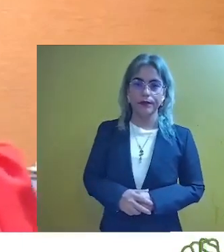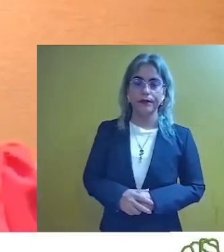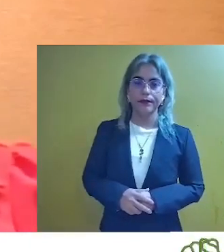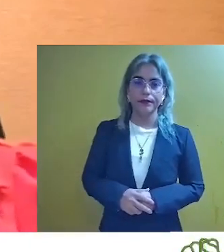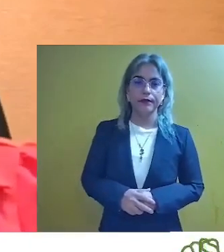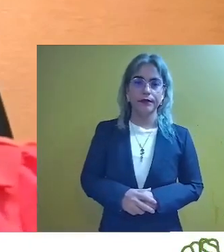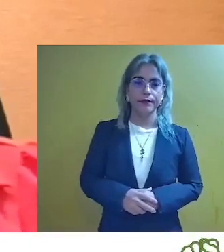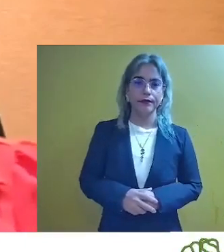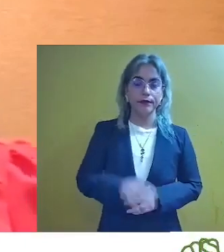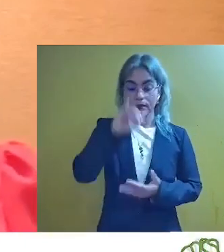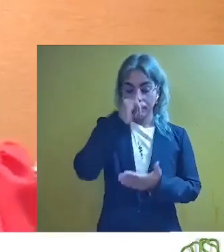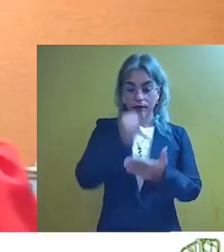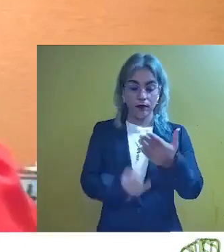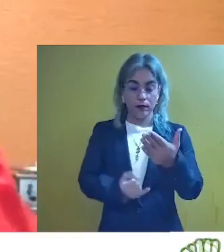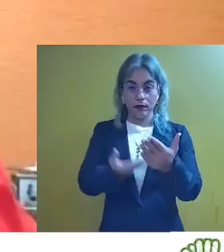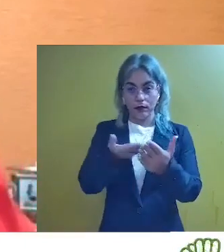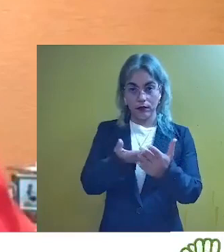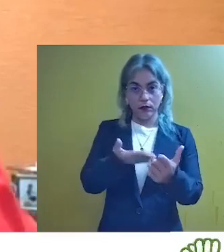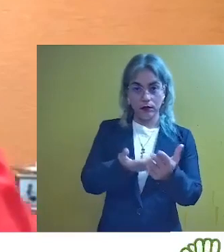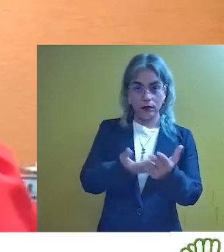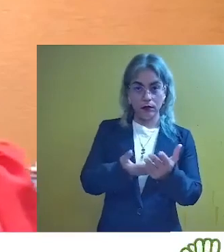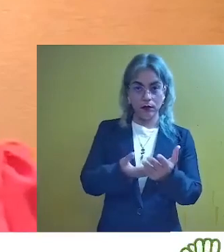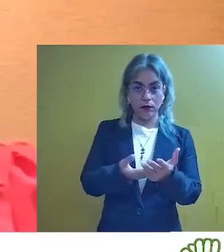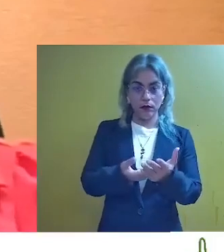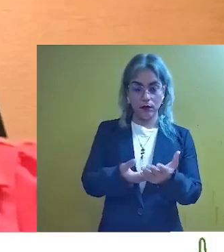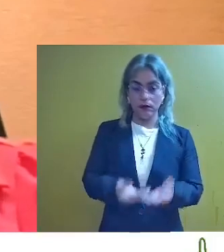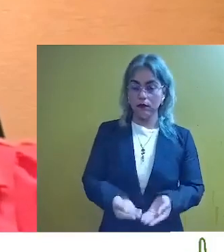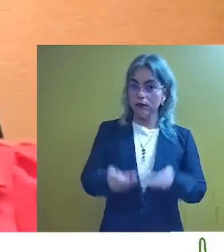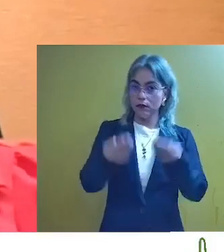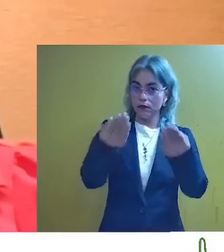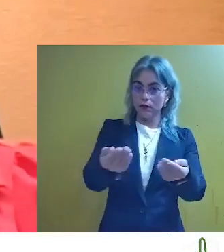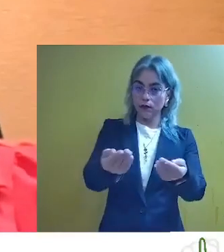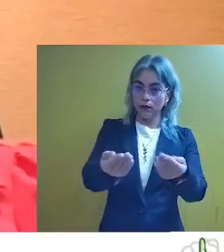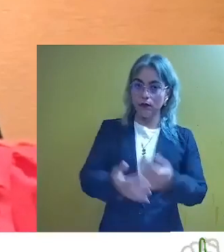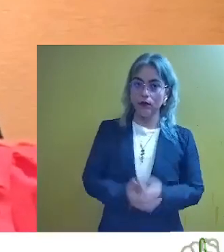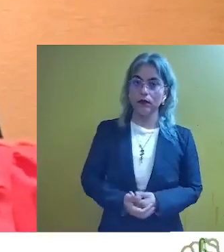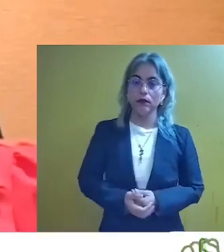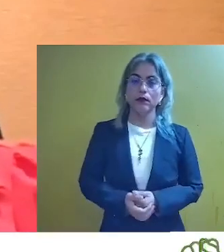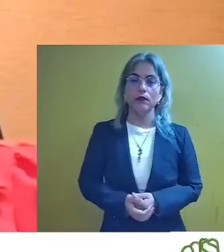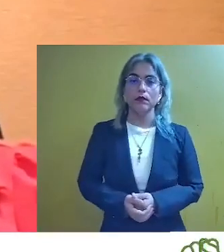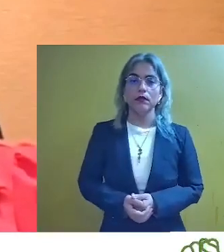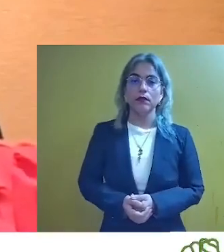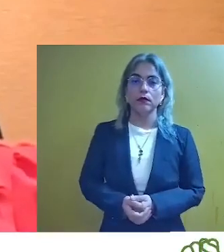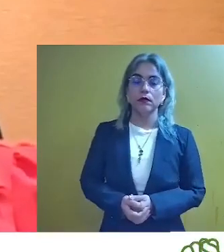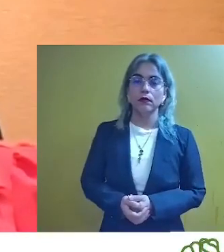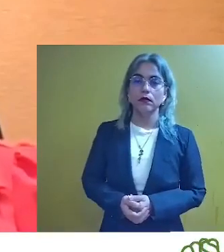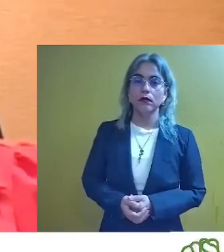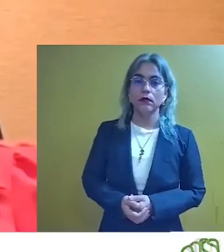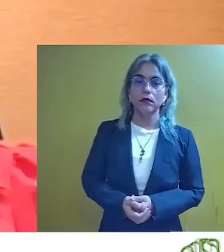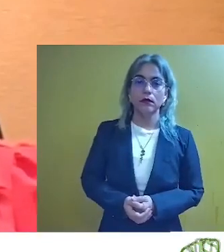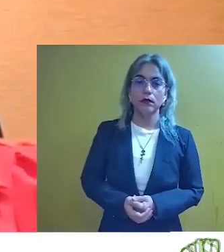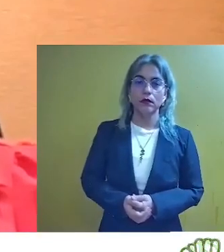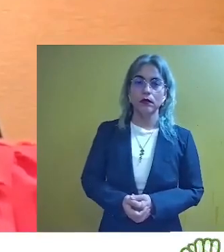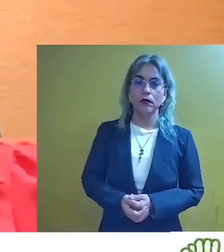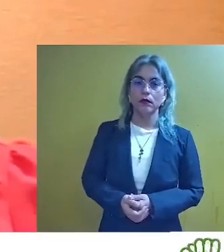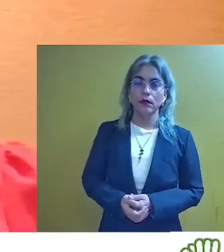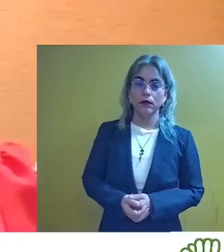el informe fue presentado por el Contralor Nacional en el incidente de